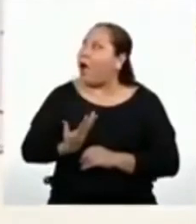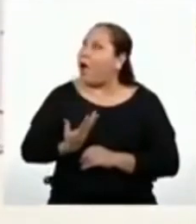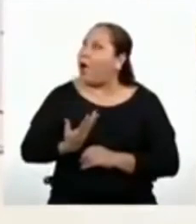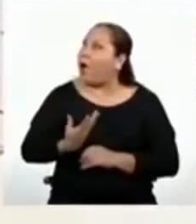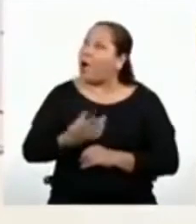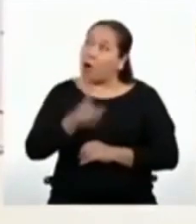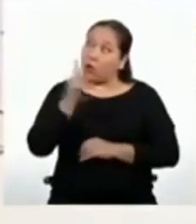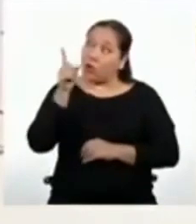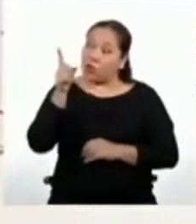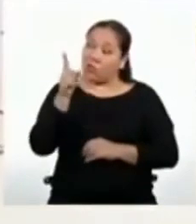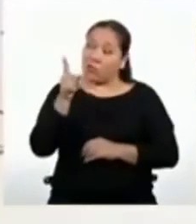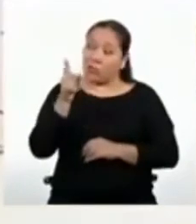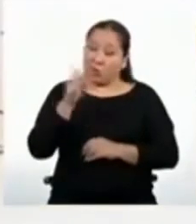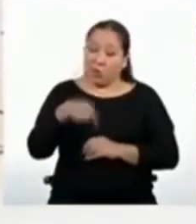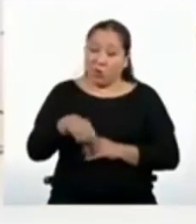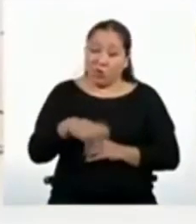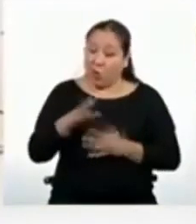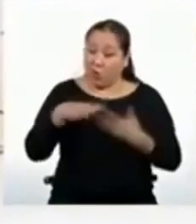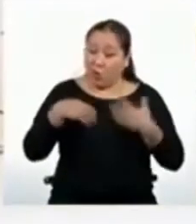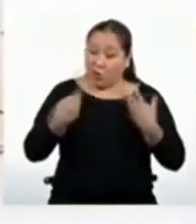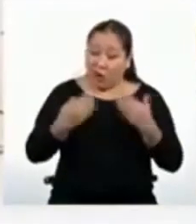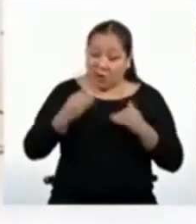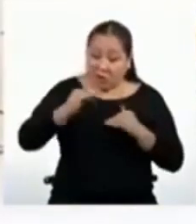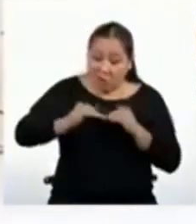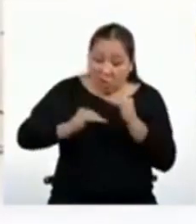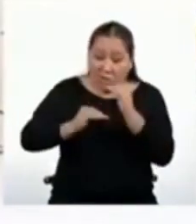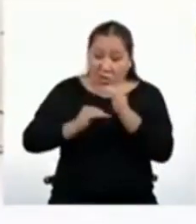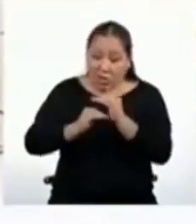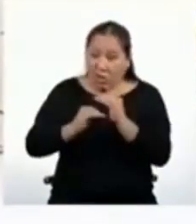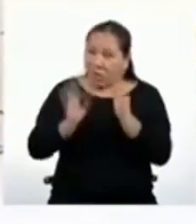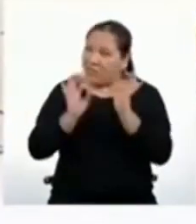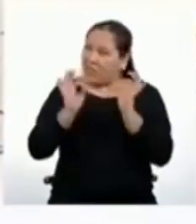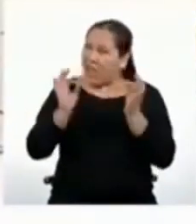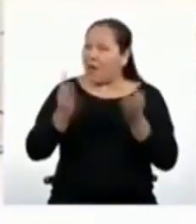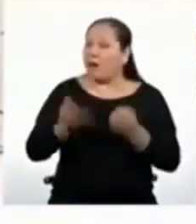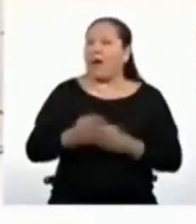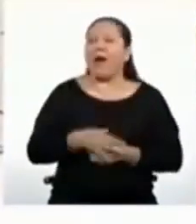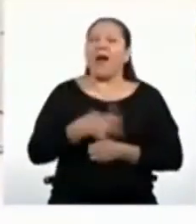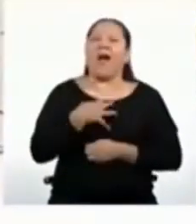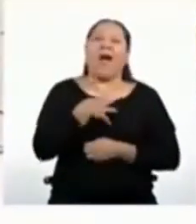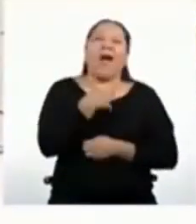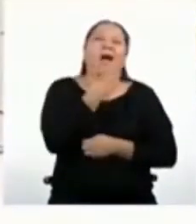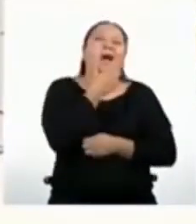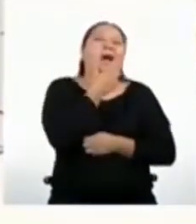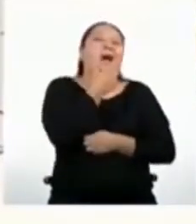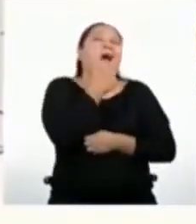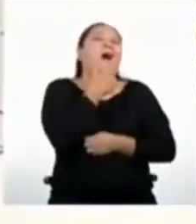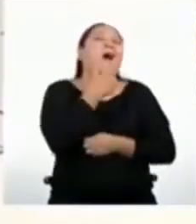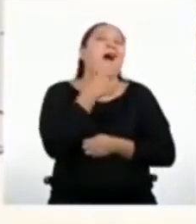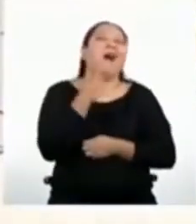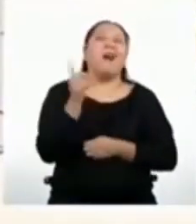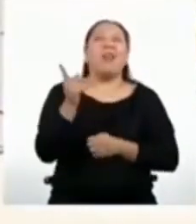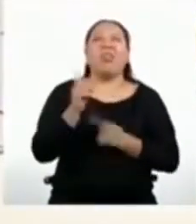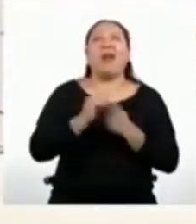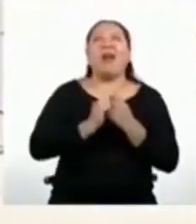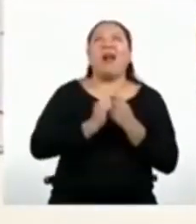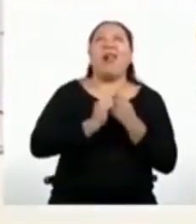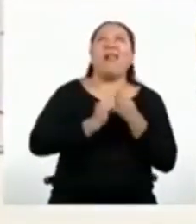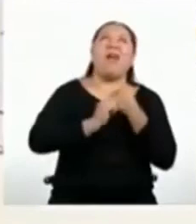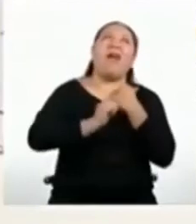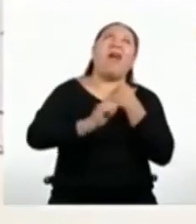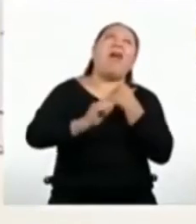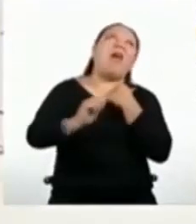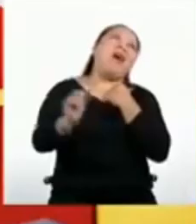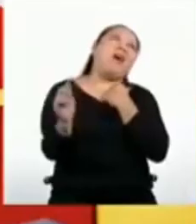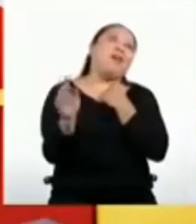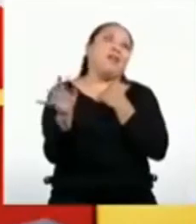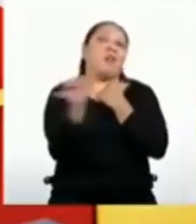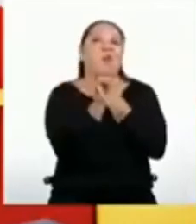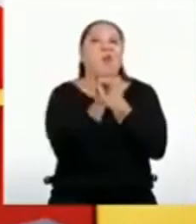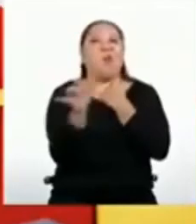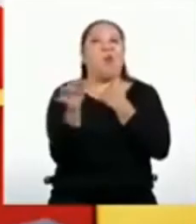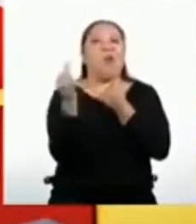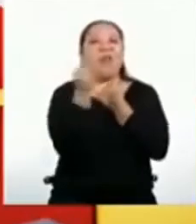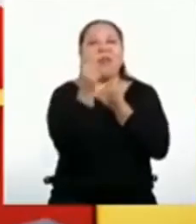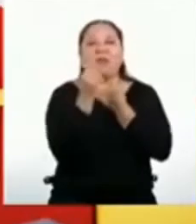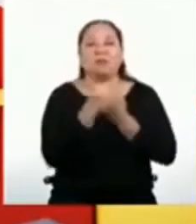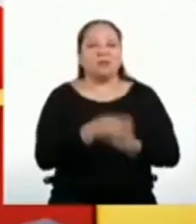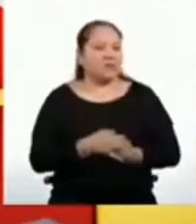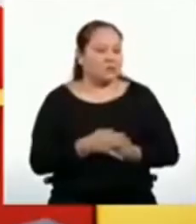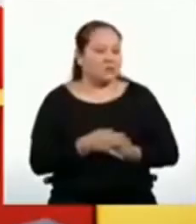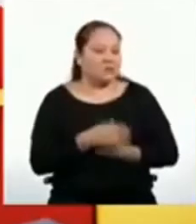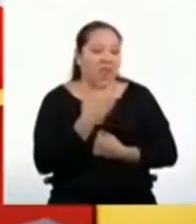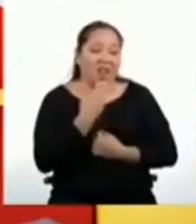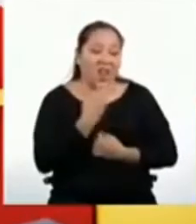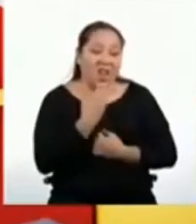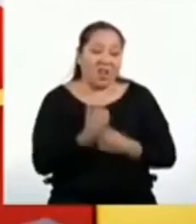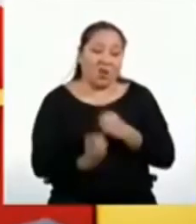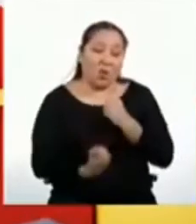Y tú con las justas armas dos pisitos nomás. Estás bien lejos de igualarlo, Rodrigo. Gracias por